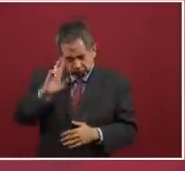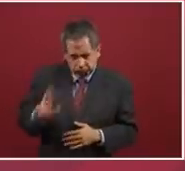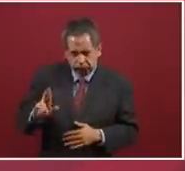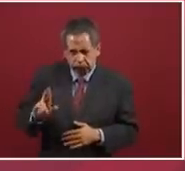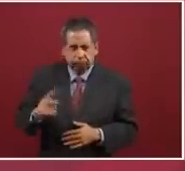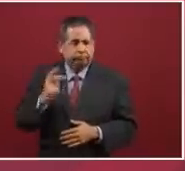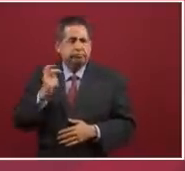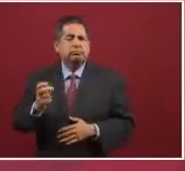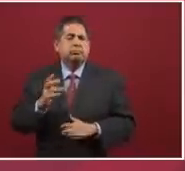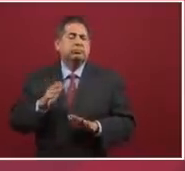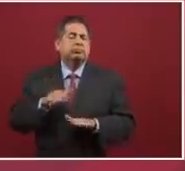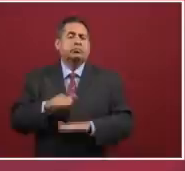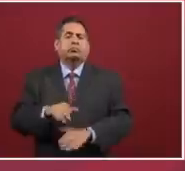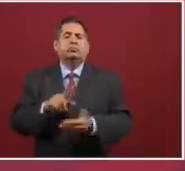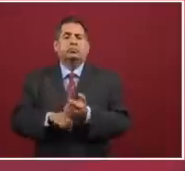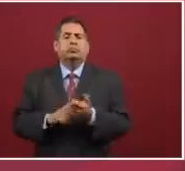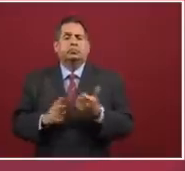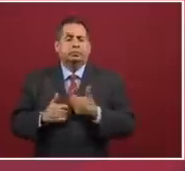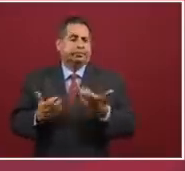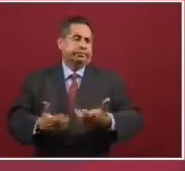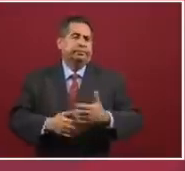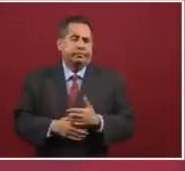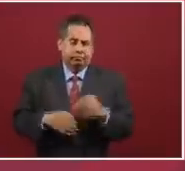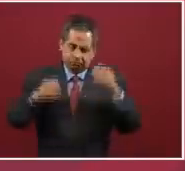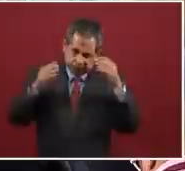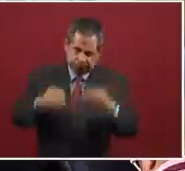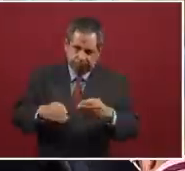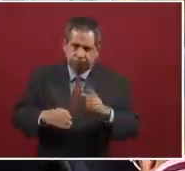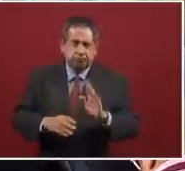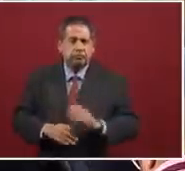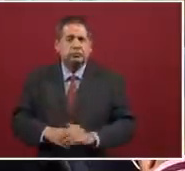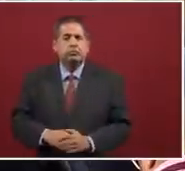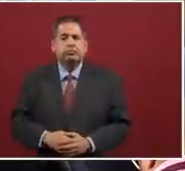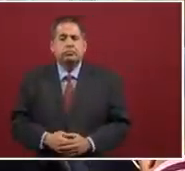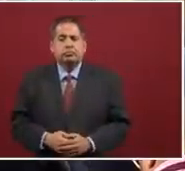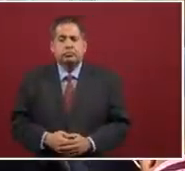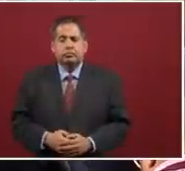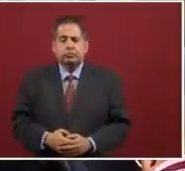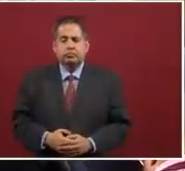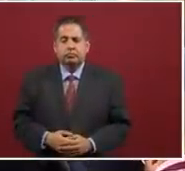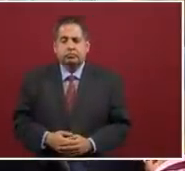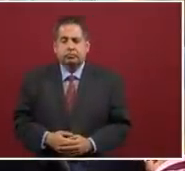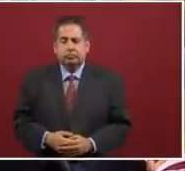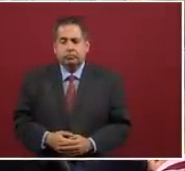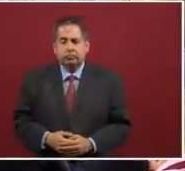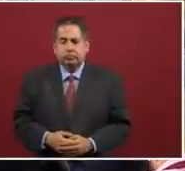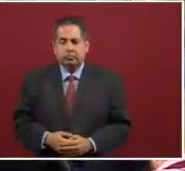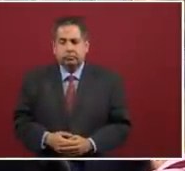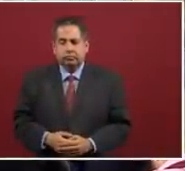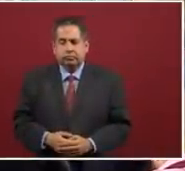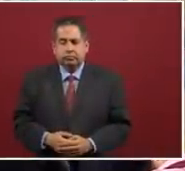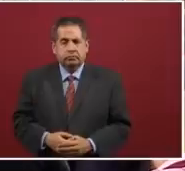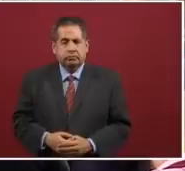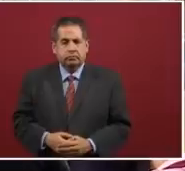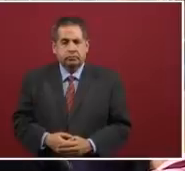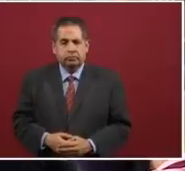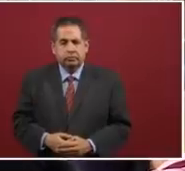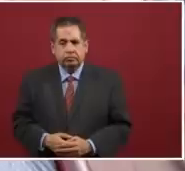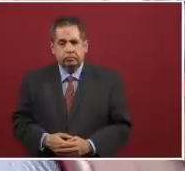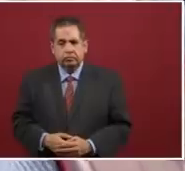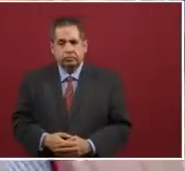Esa es la labor que se está llevando a cabo. Destacó mucho en el video que se difundió la fuerza que se usaba